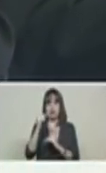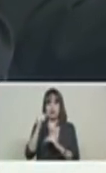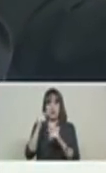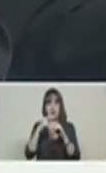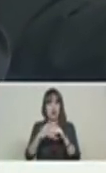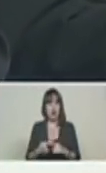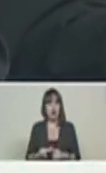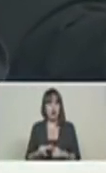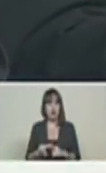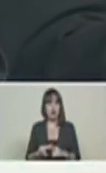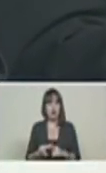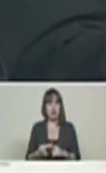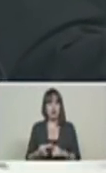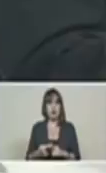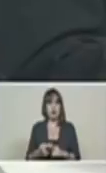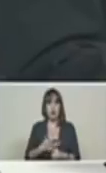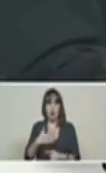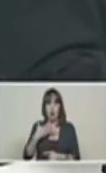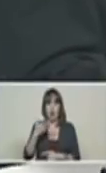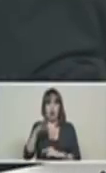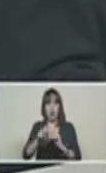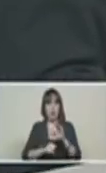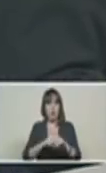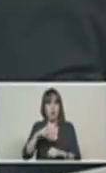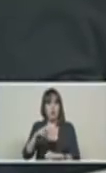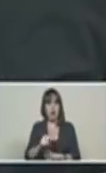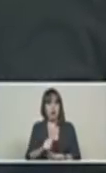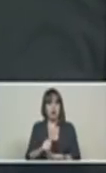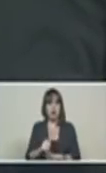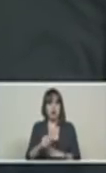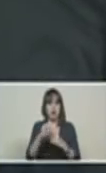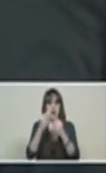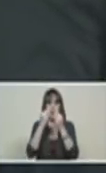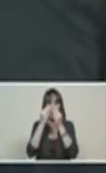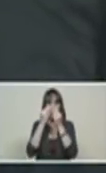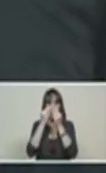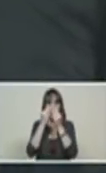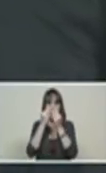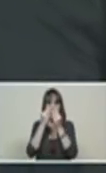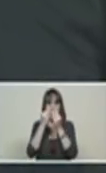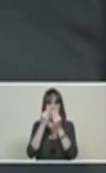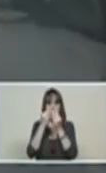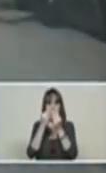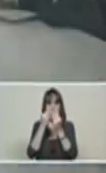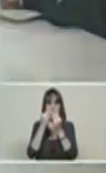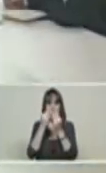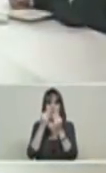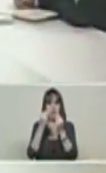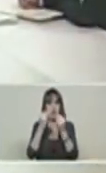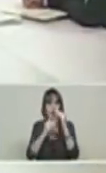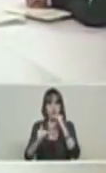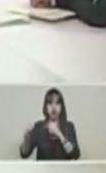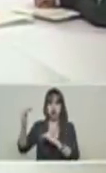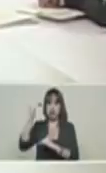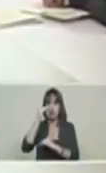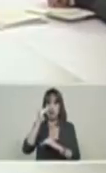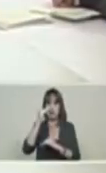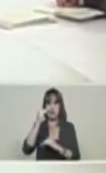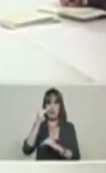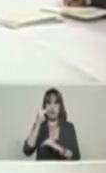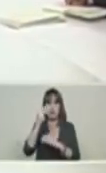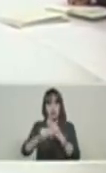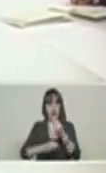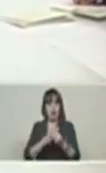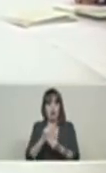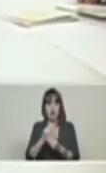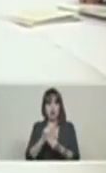calculado en la capacidad de compra, que muchos salarios del nivel más alto que había en la